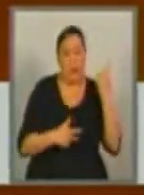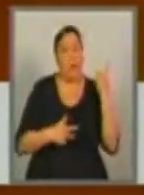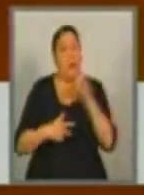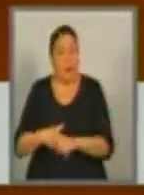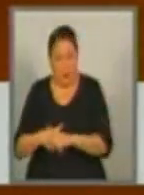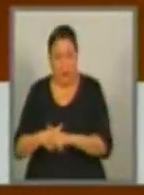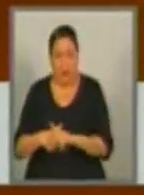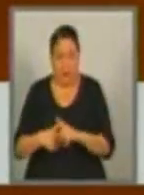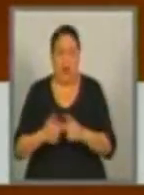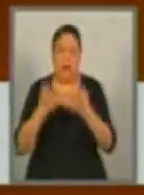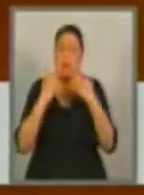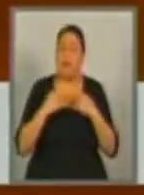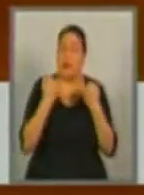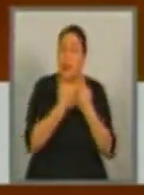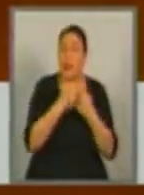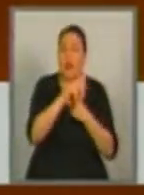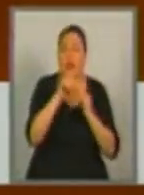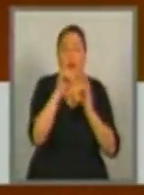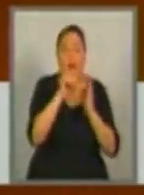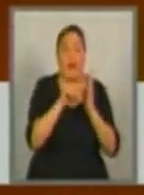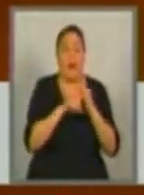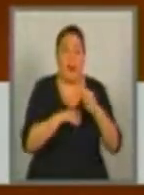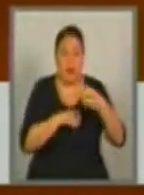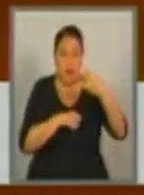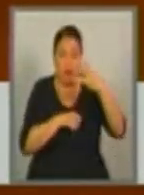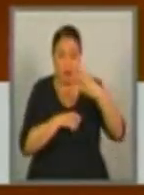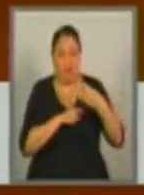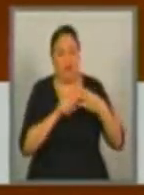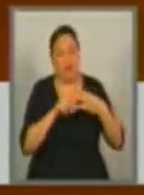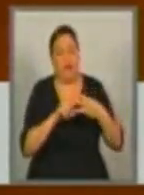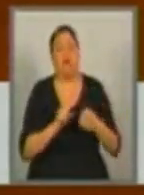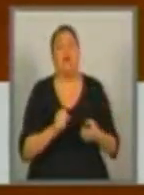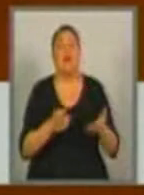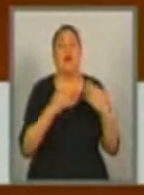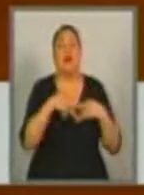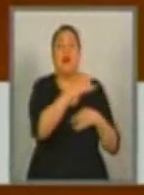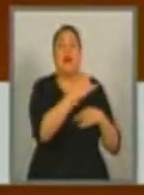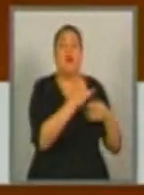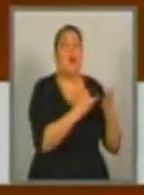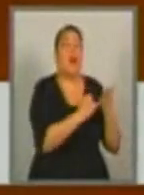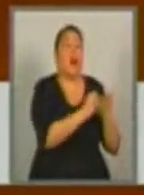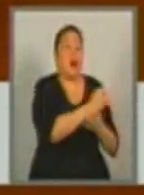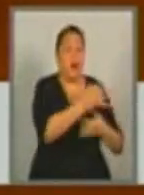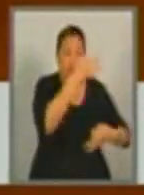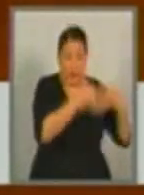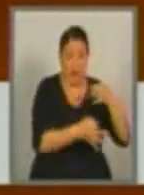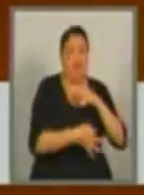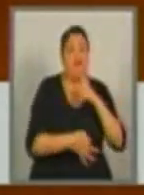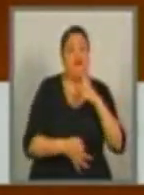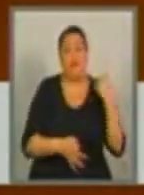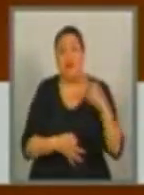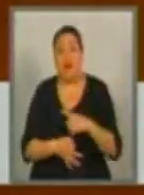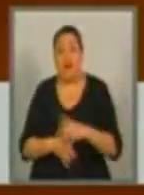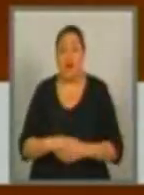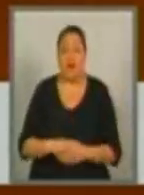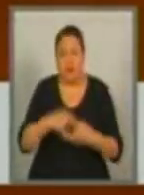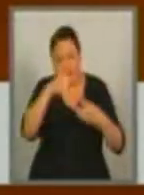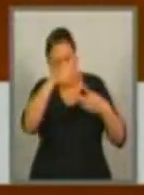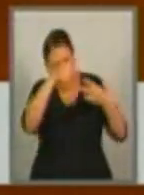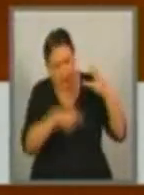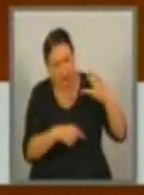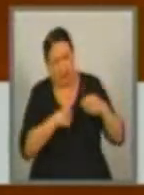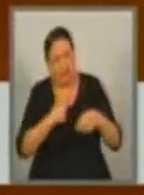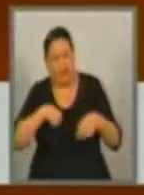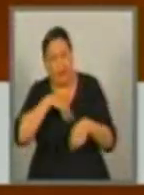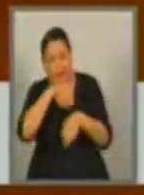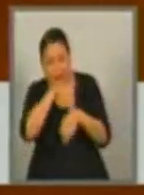y tercero transitorio, así como la sentencia de amparo. Establece las normas a que deberá